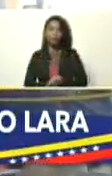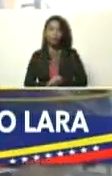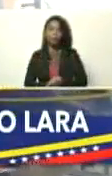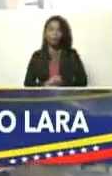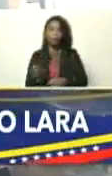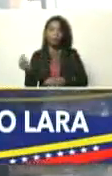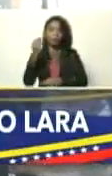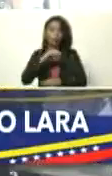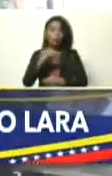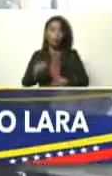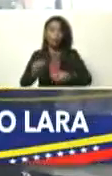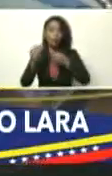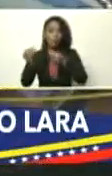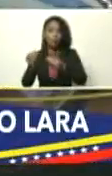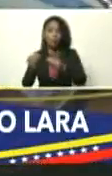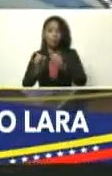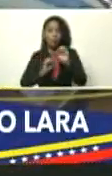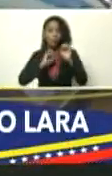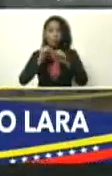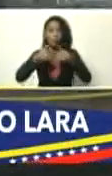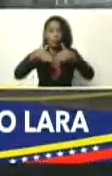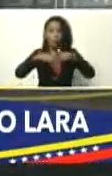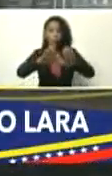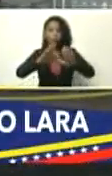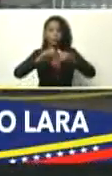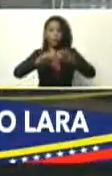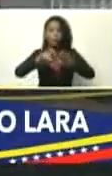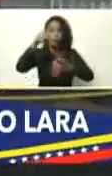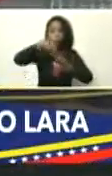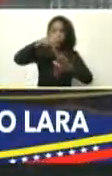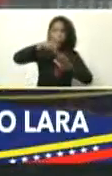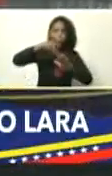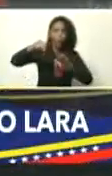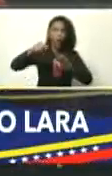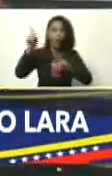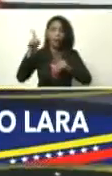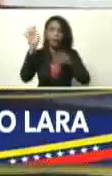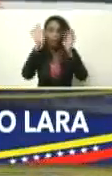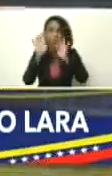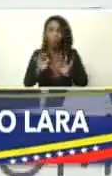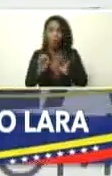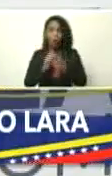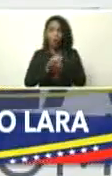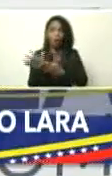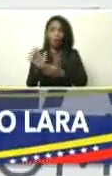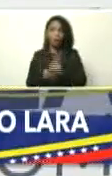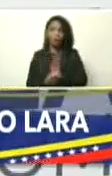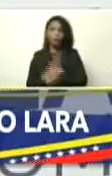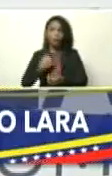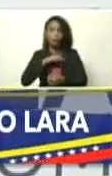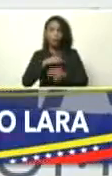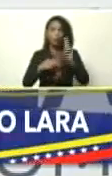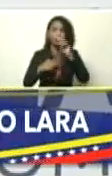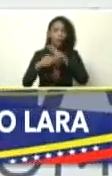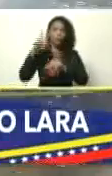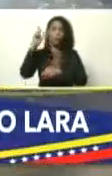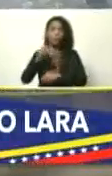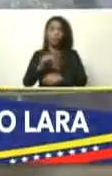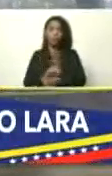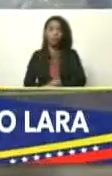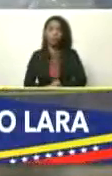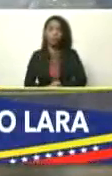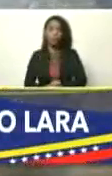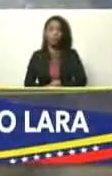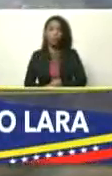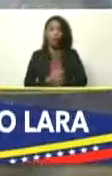entregando máquinas de coser con el programa Eva Perón de manera gratuita. Aquí estamos viendo también, presidente,